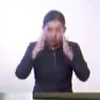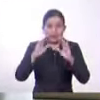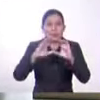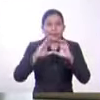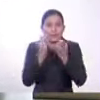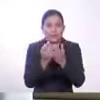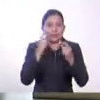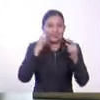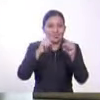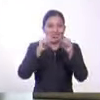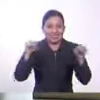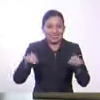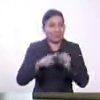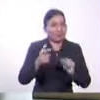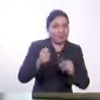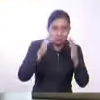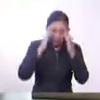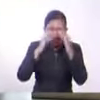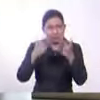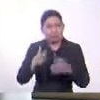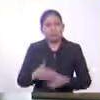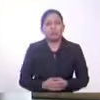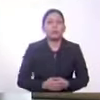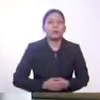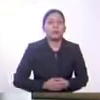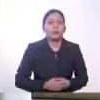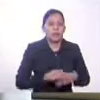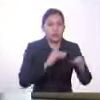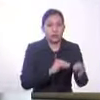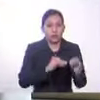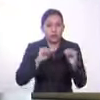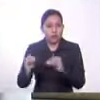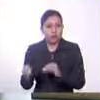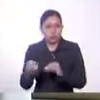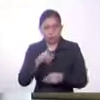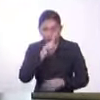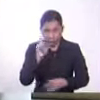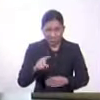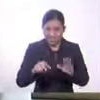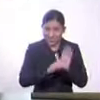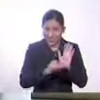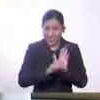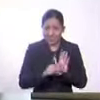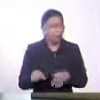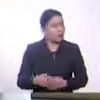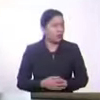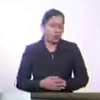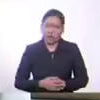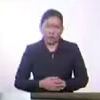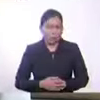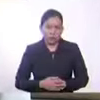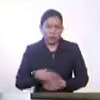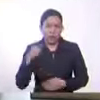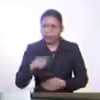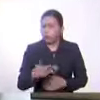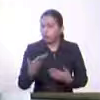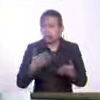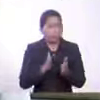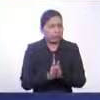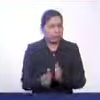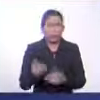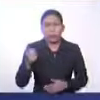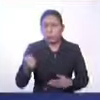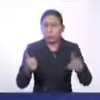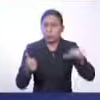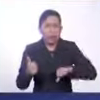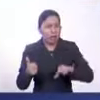teleclases. Y quería preguntarte entonces, ¿la migración no es negativa totalmente? No. Tiene cosas malas y cosas buenas. Fíjate